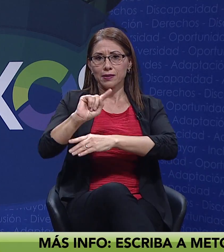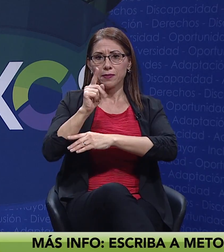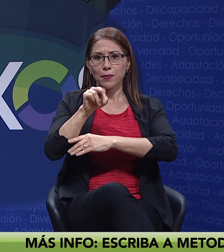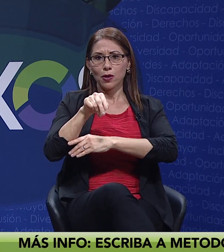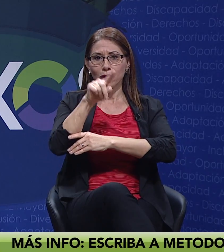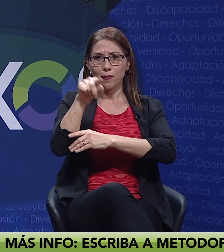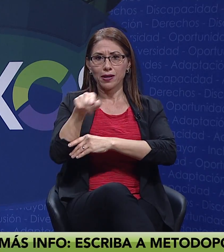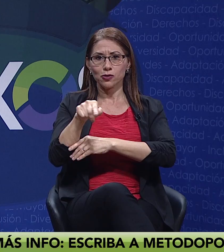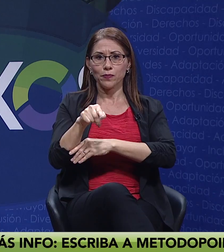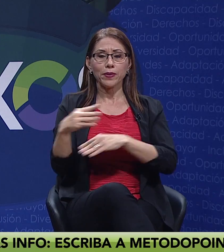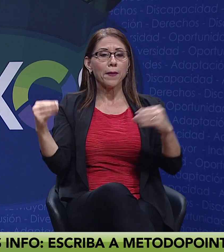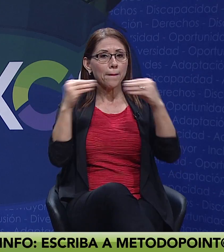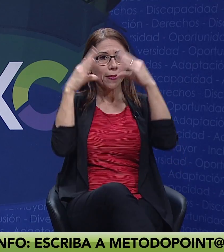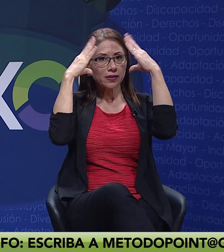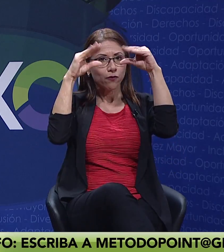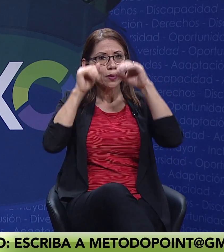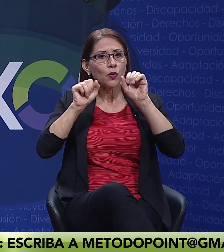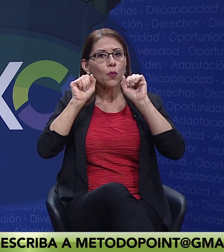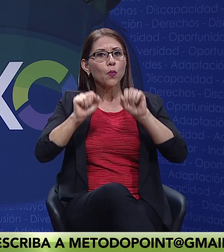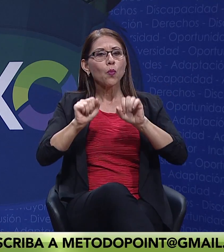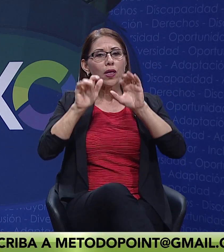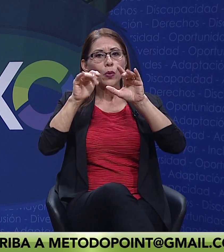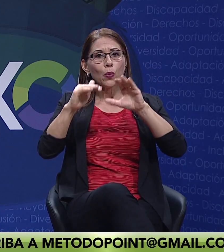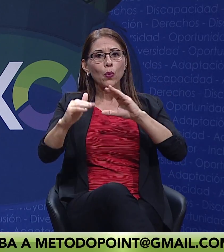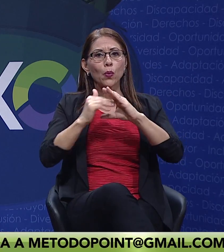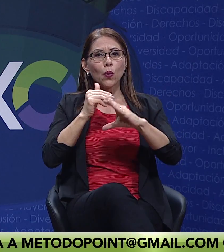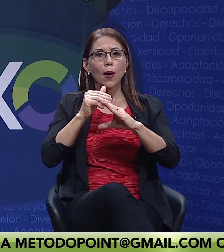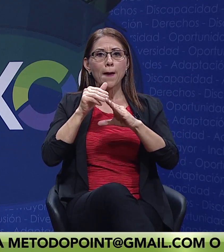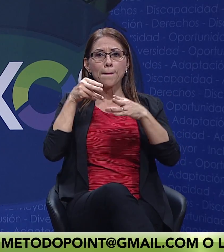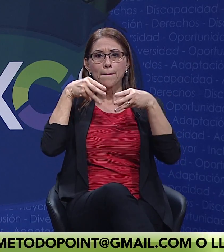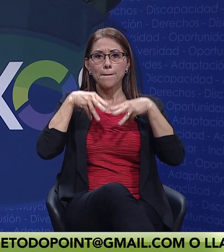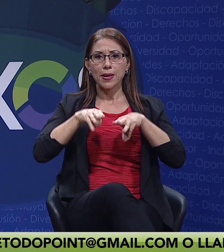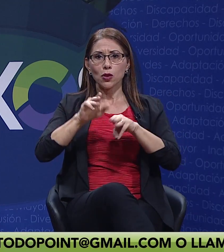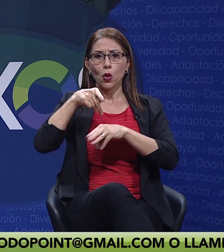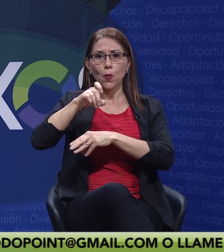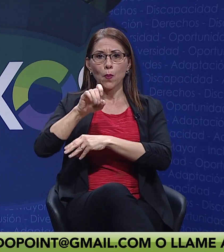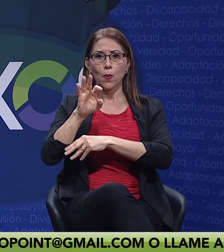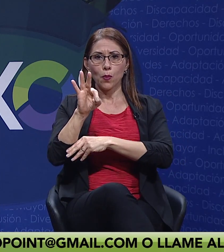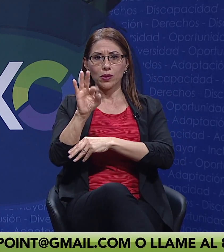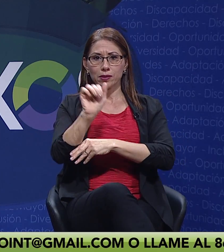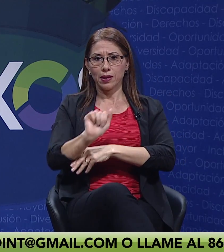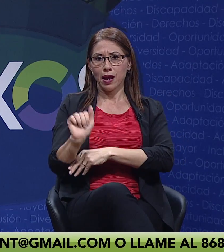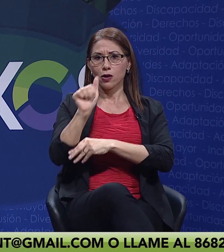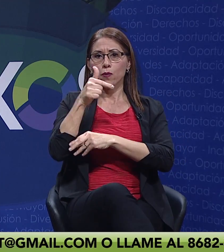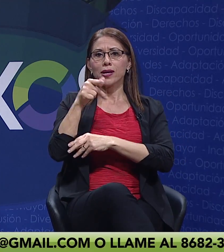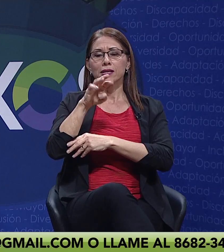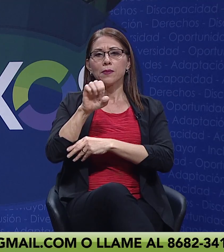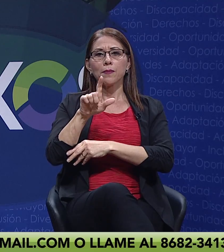1 de marzo. Para más información, usted puede escribir al correo